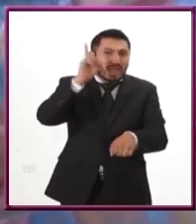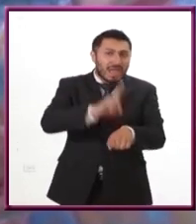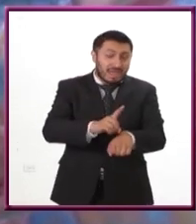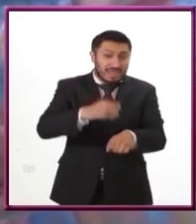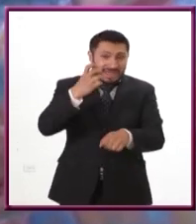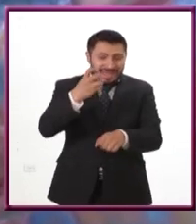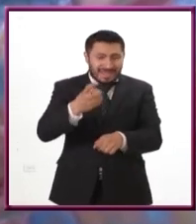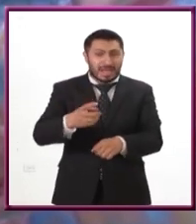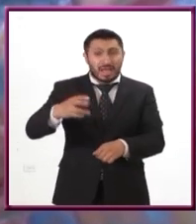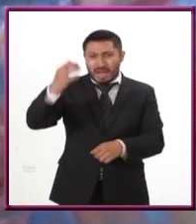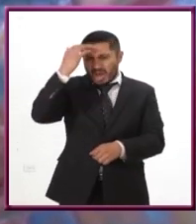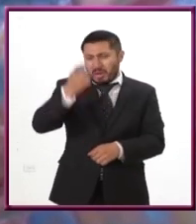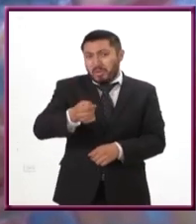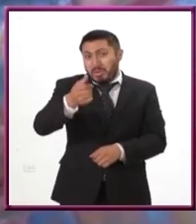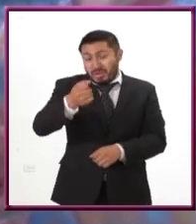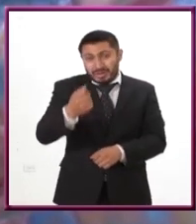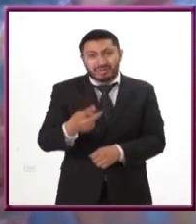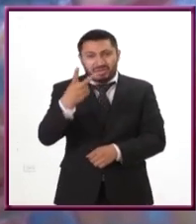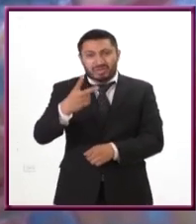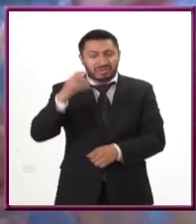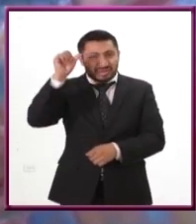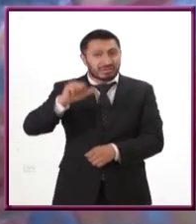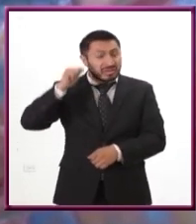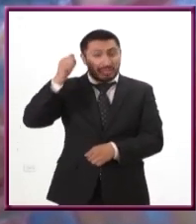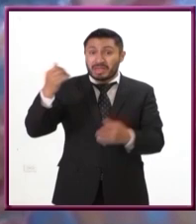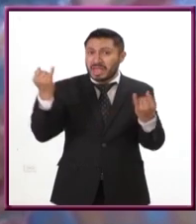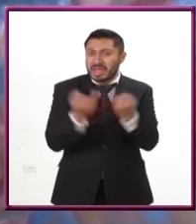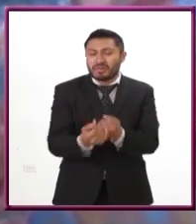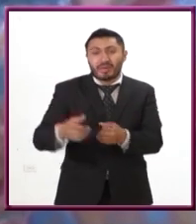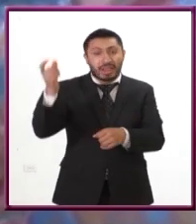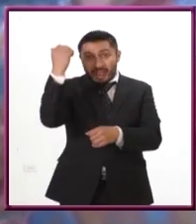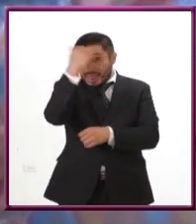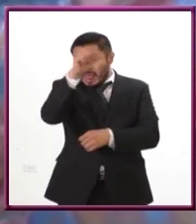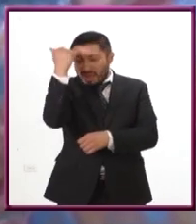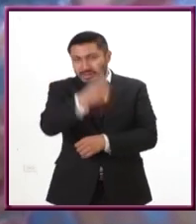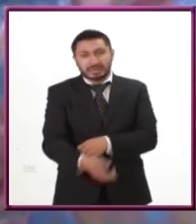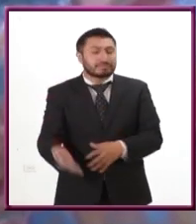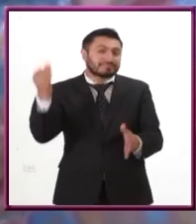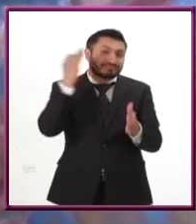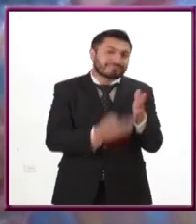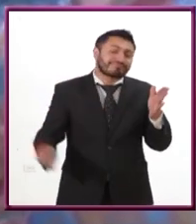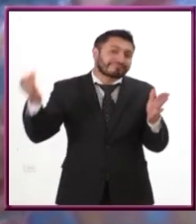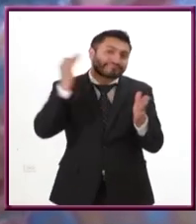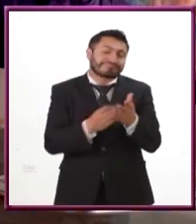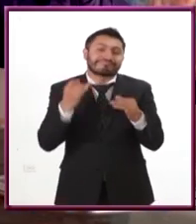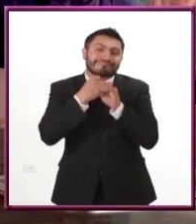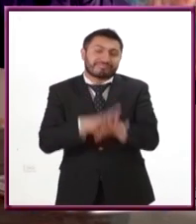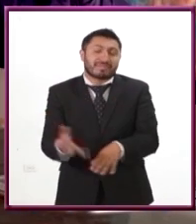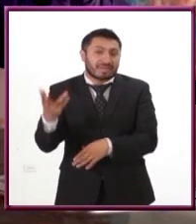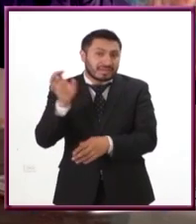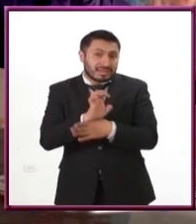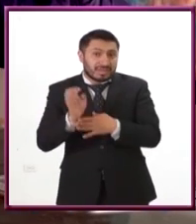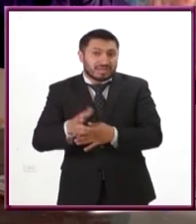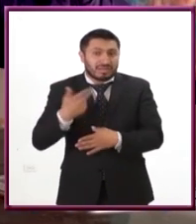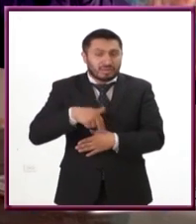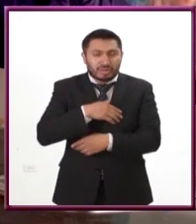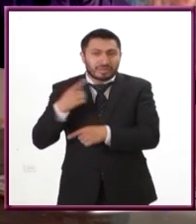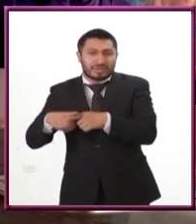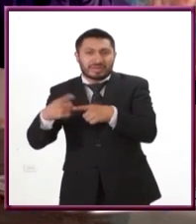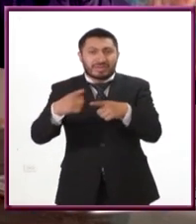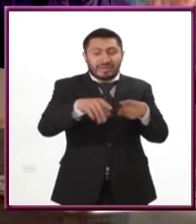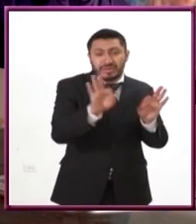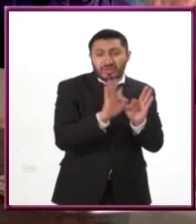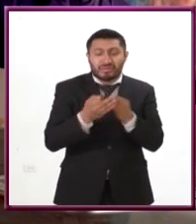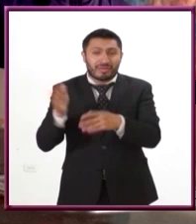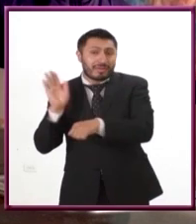se conocía muy poco acerca no solo del 2 de abril, sino también del autismo, ¿no? Y tuvimos la oportunidad de realizar diferentes campañas